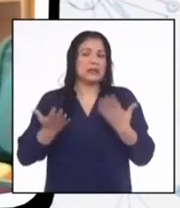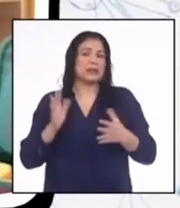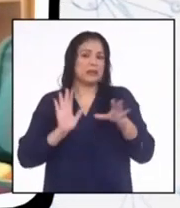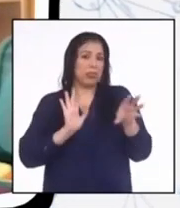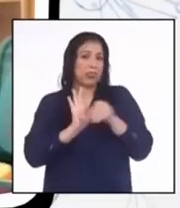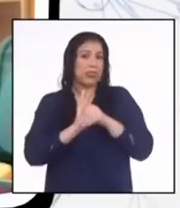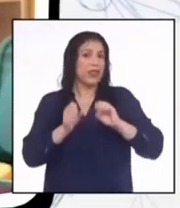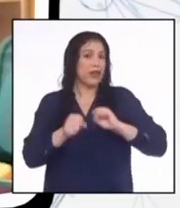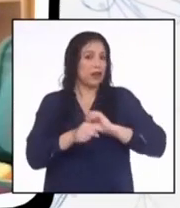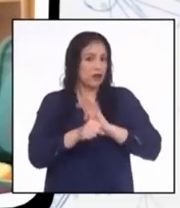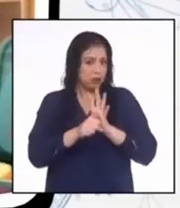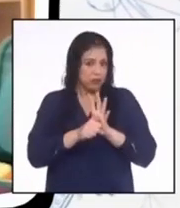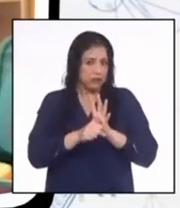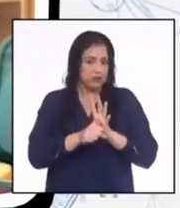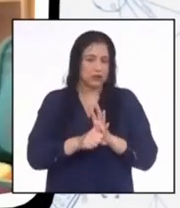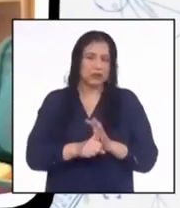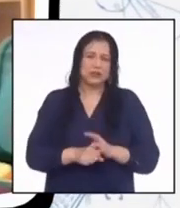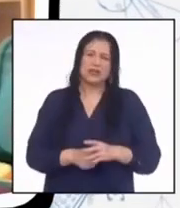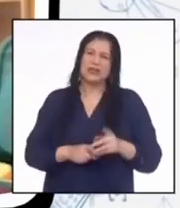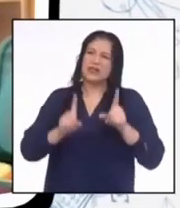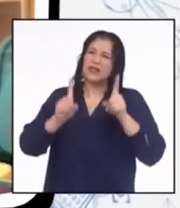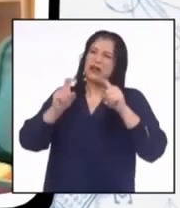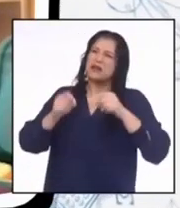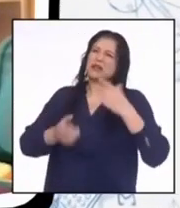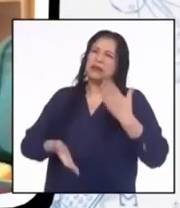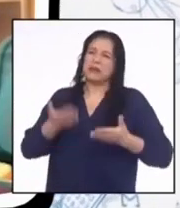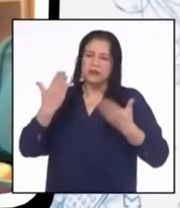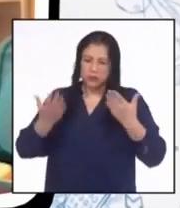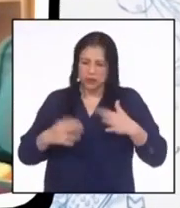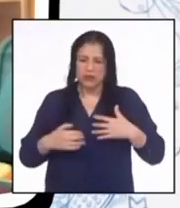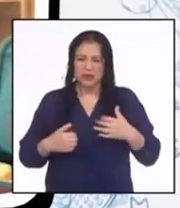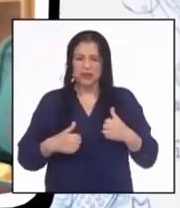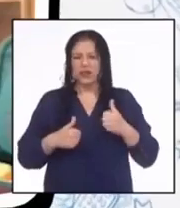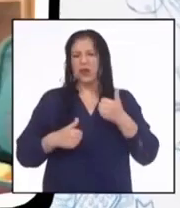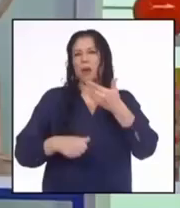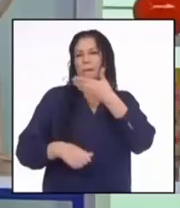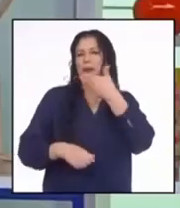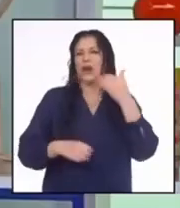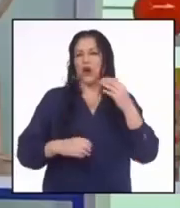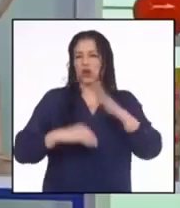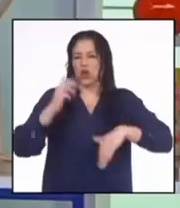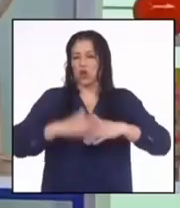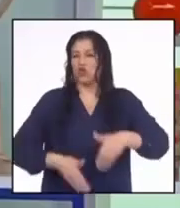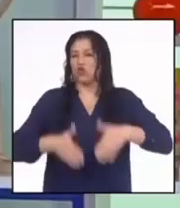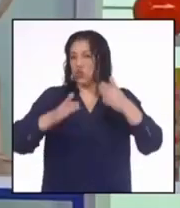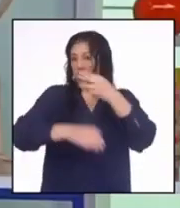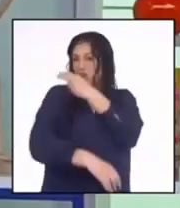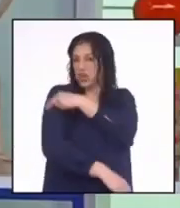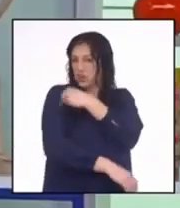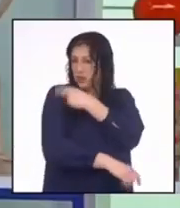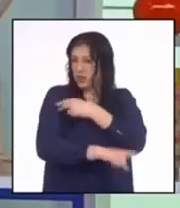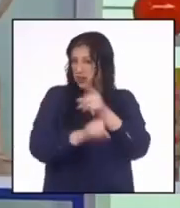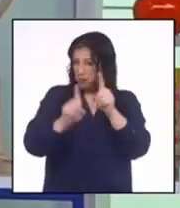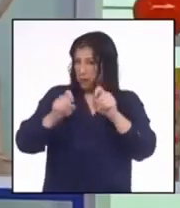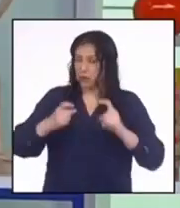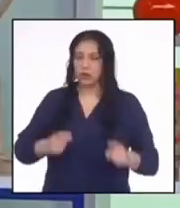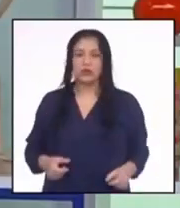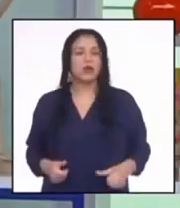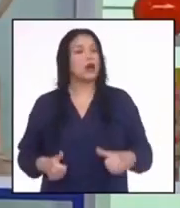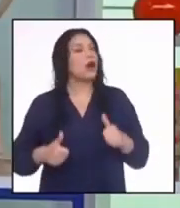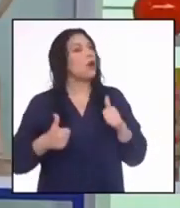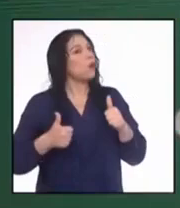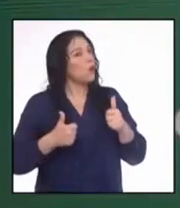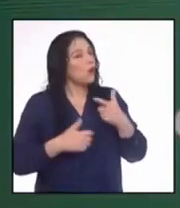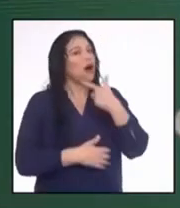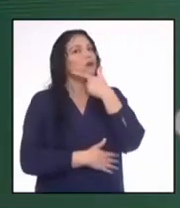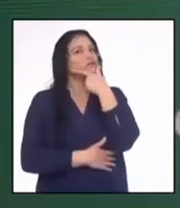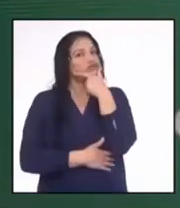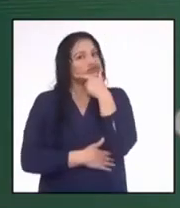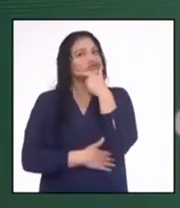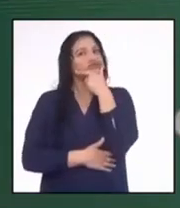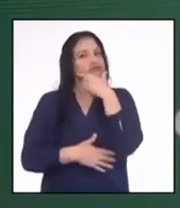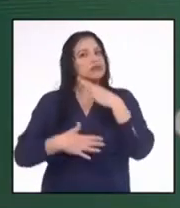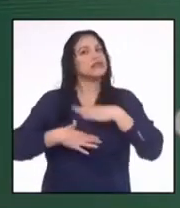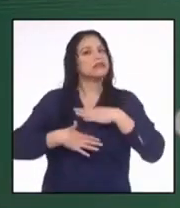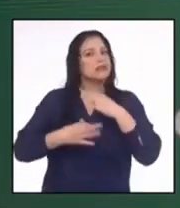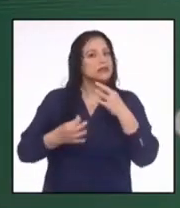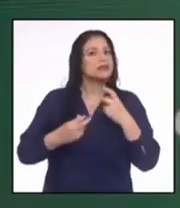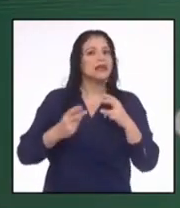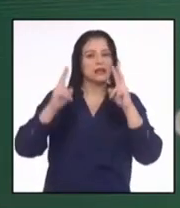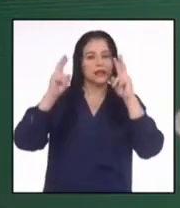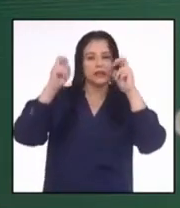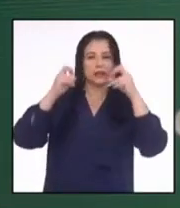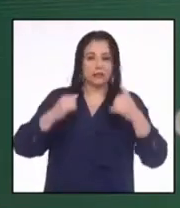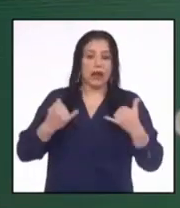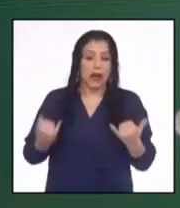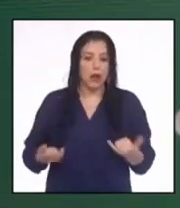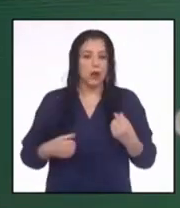contagie. ¿Hubiera sido mejor construir el hospital? Interesante dilema para el programa de hoy. El actual contexto